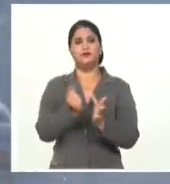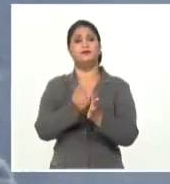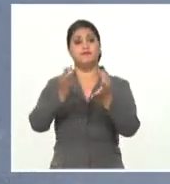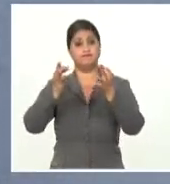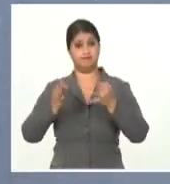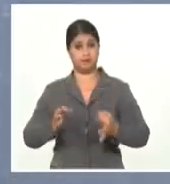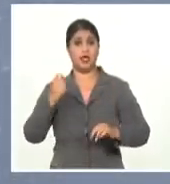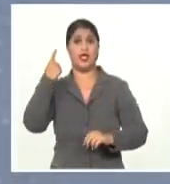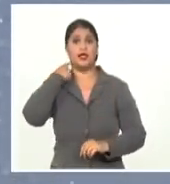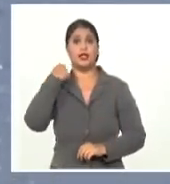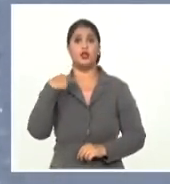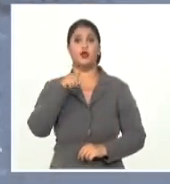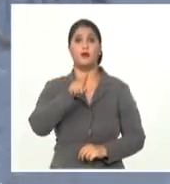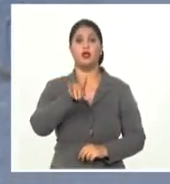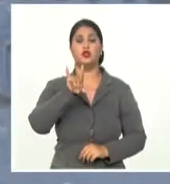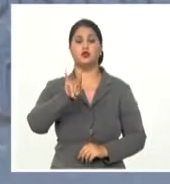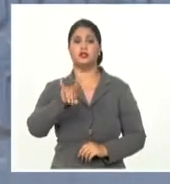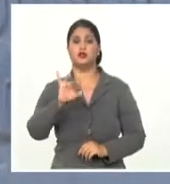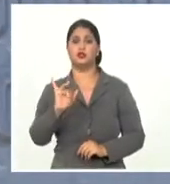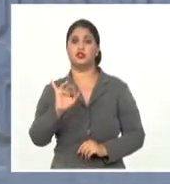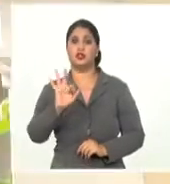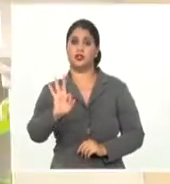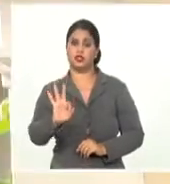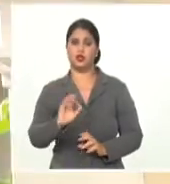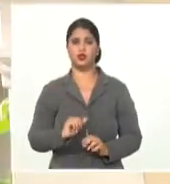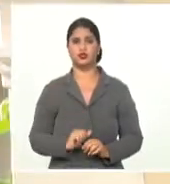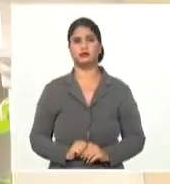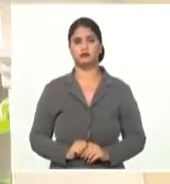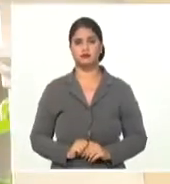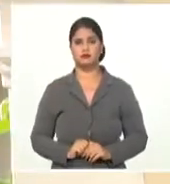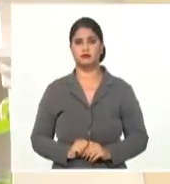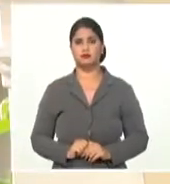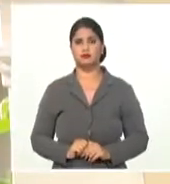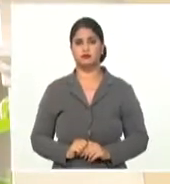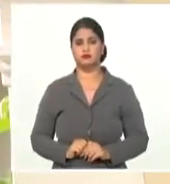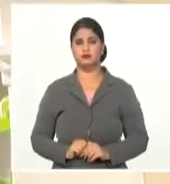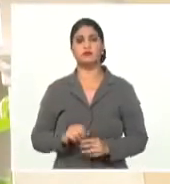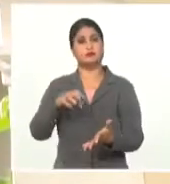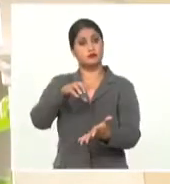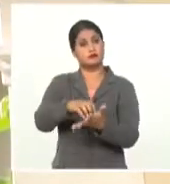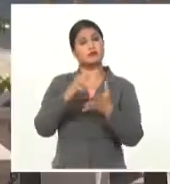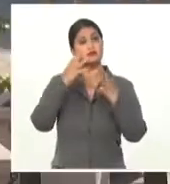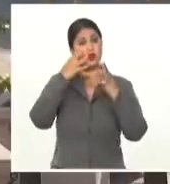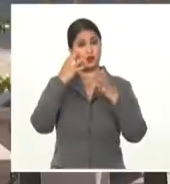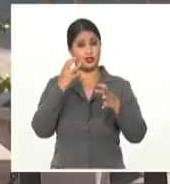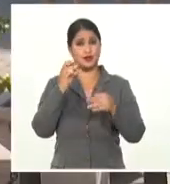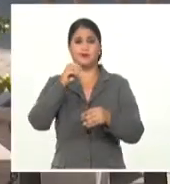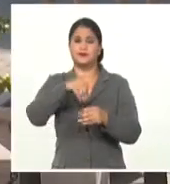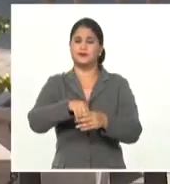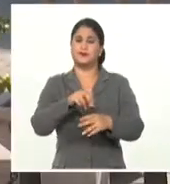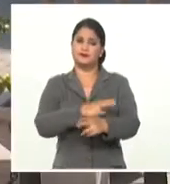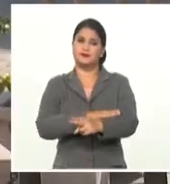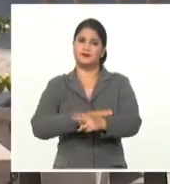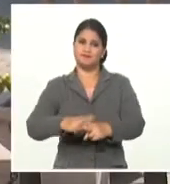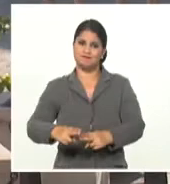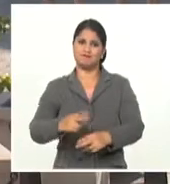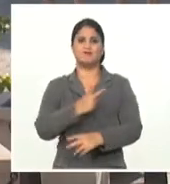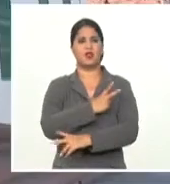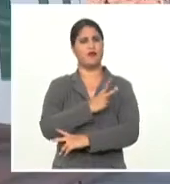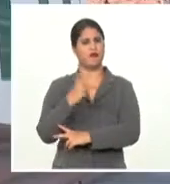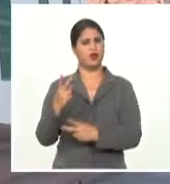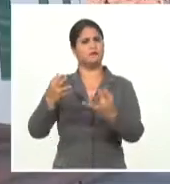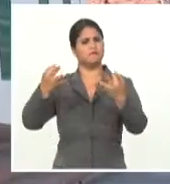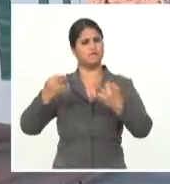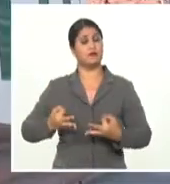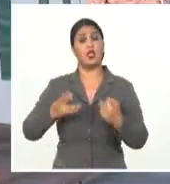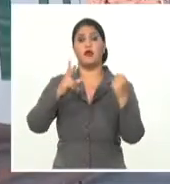año 1978. Testigo de hechos trascendentales, es parte de una historia con valores incuestionables que